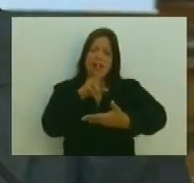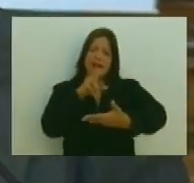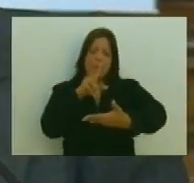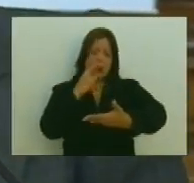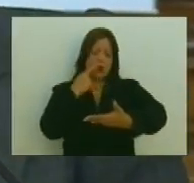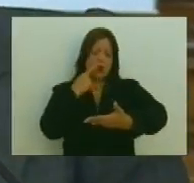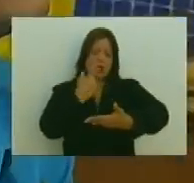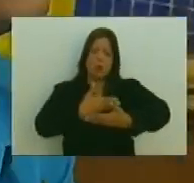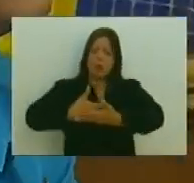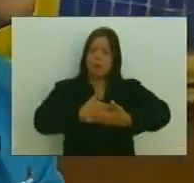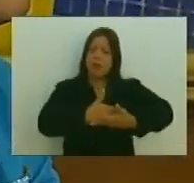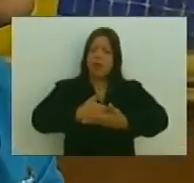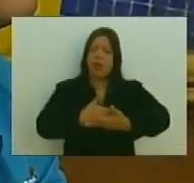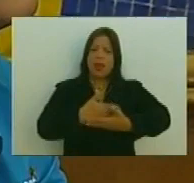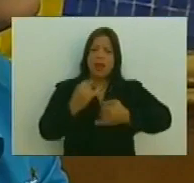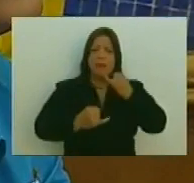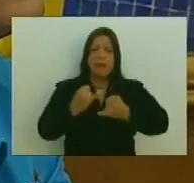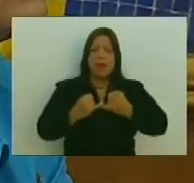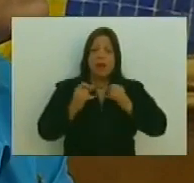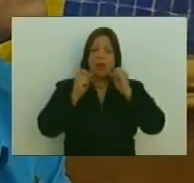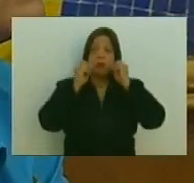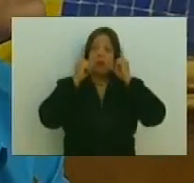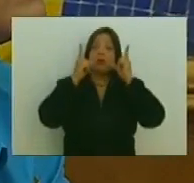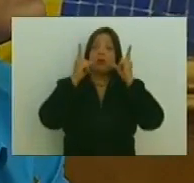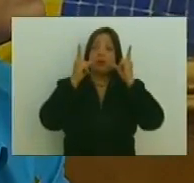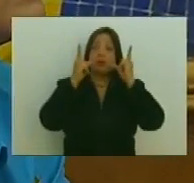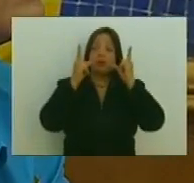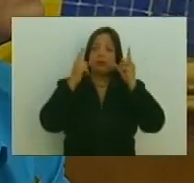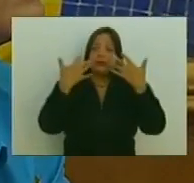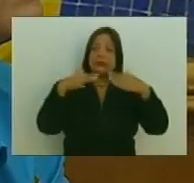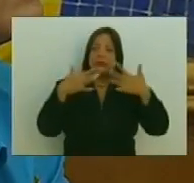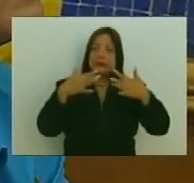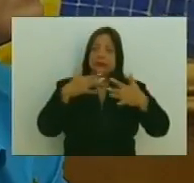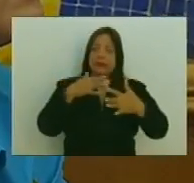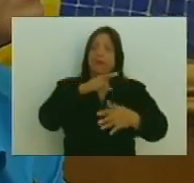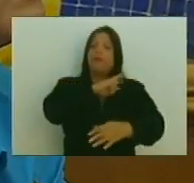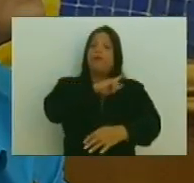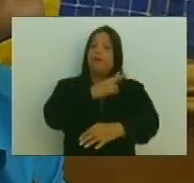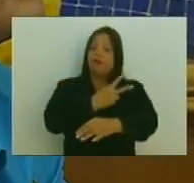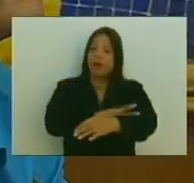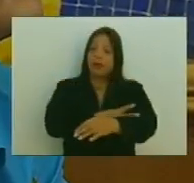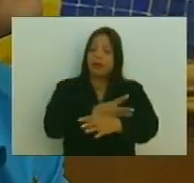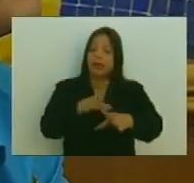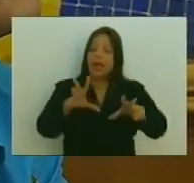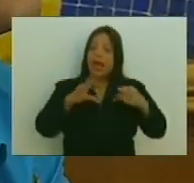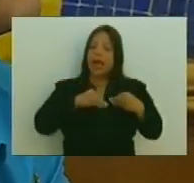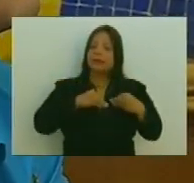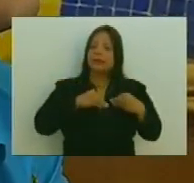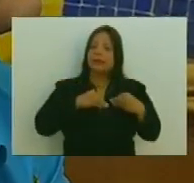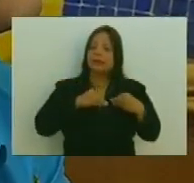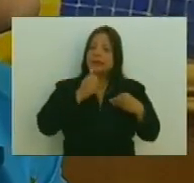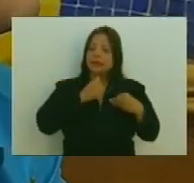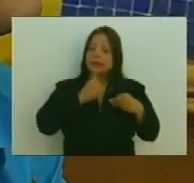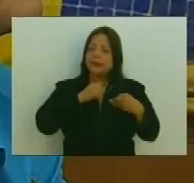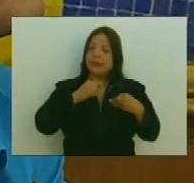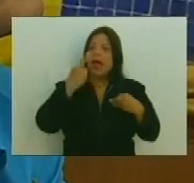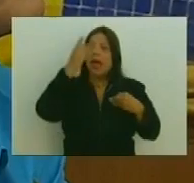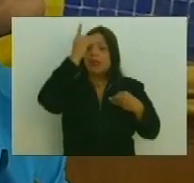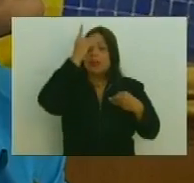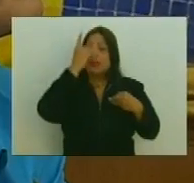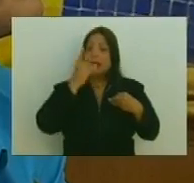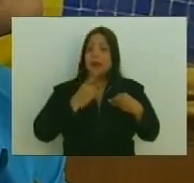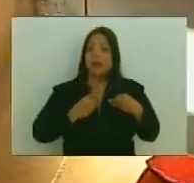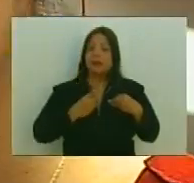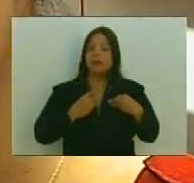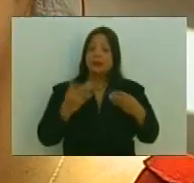pasa y es allí cuando nos toca la fuerte tarea de aceptar de que nuestros hijos